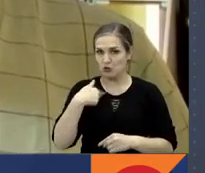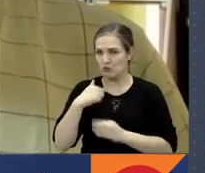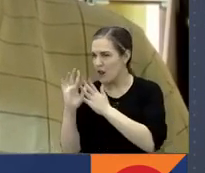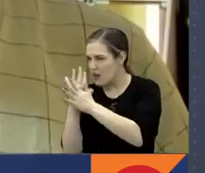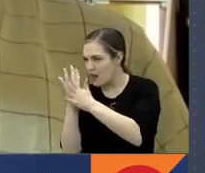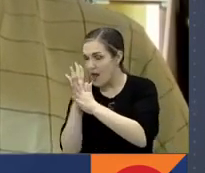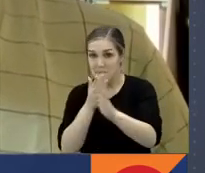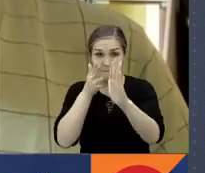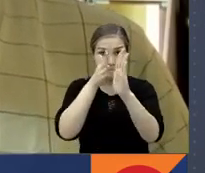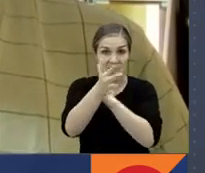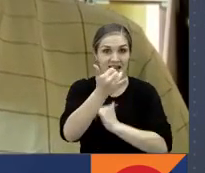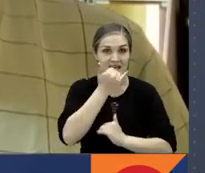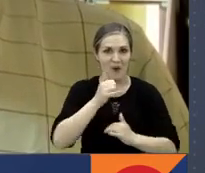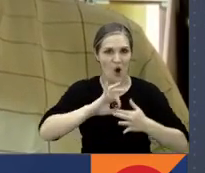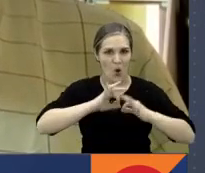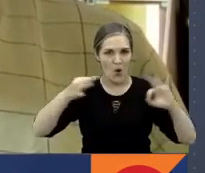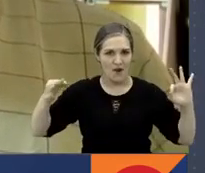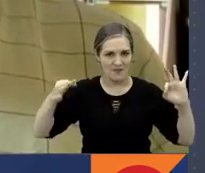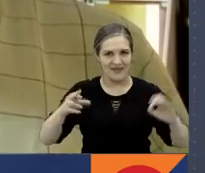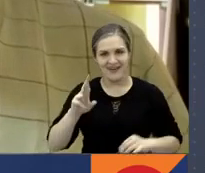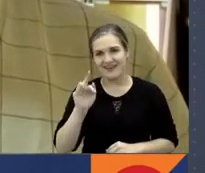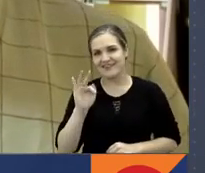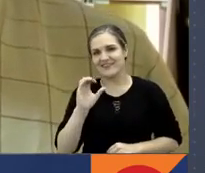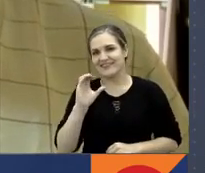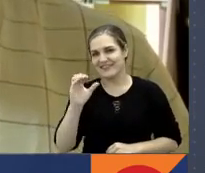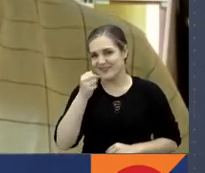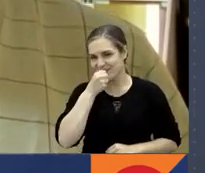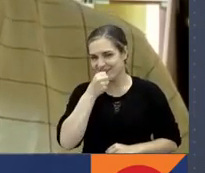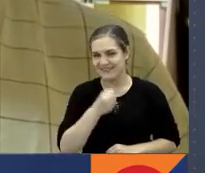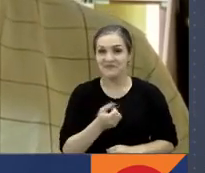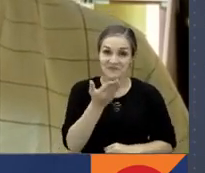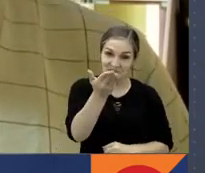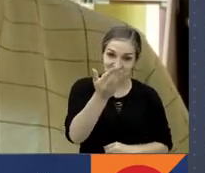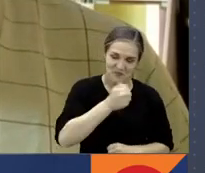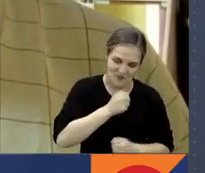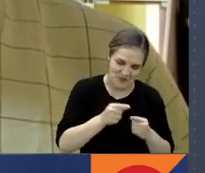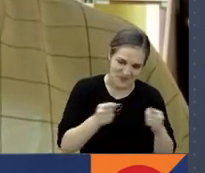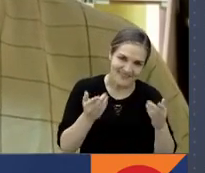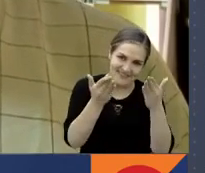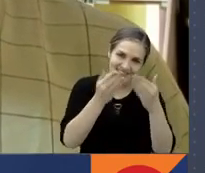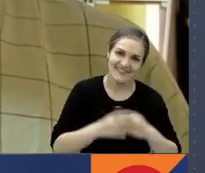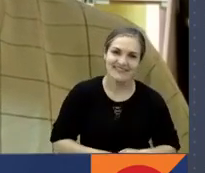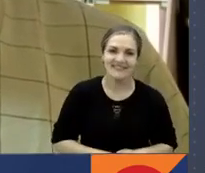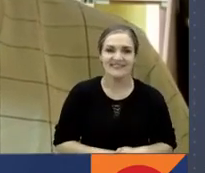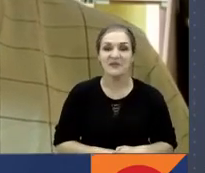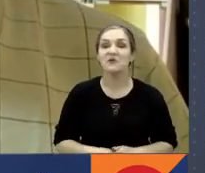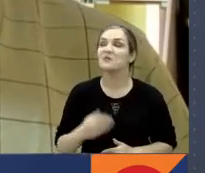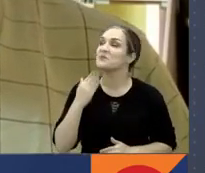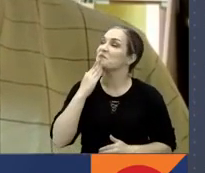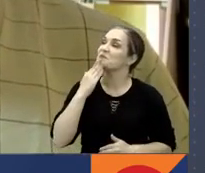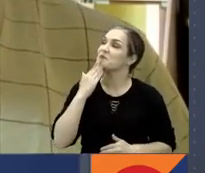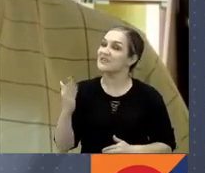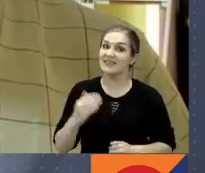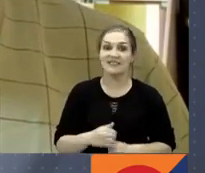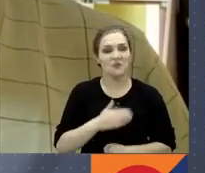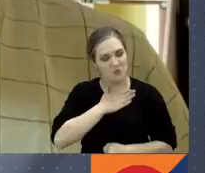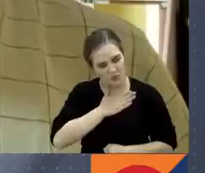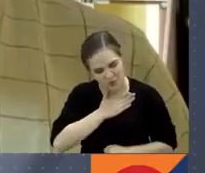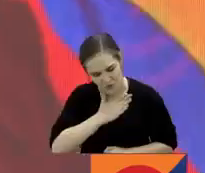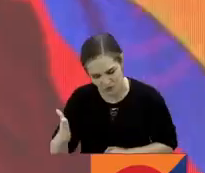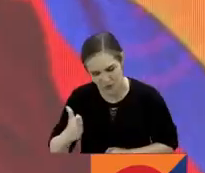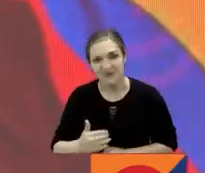Juegos Olímpicos aquí en RTBC Noticias. Camilo, por favor, usted. Muchas gracias, don Carlos. El gusto es, por supuesto,